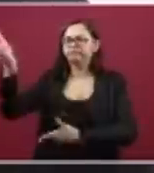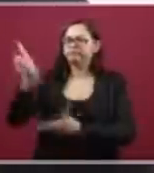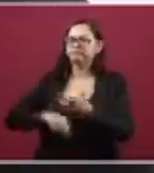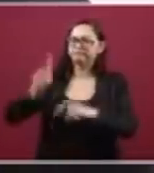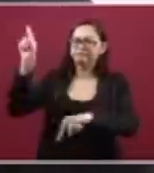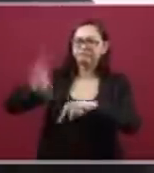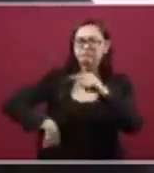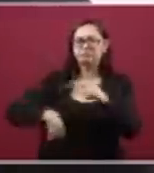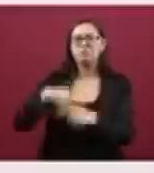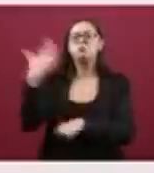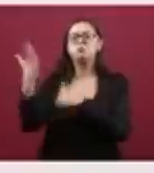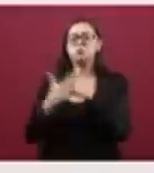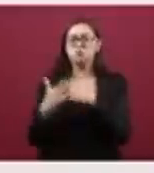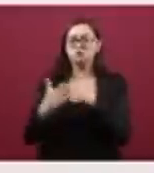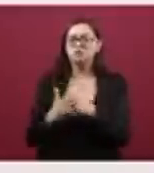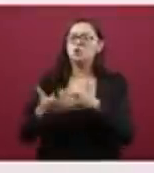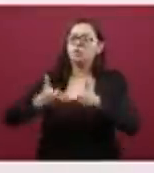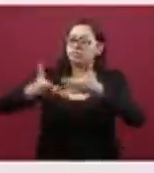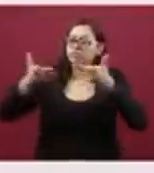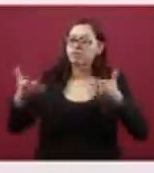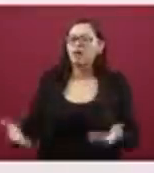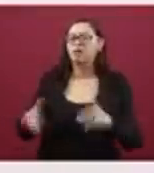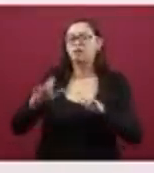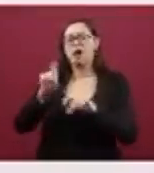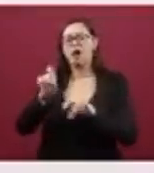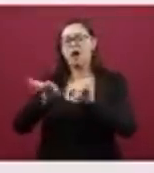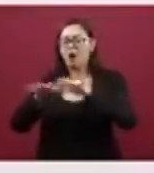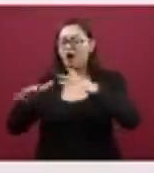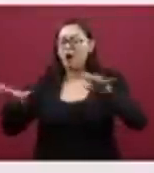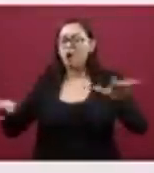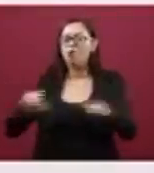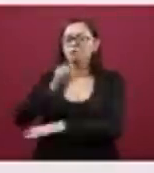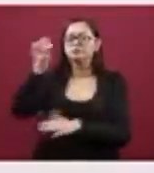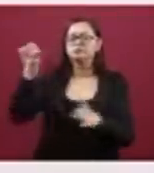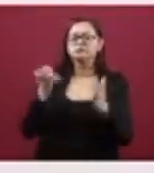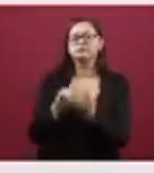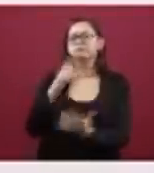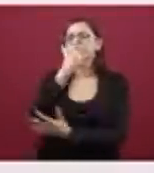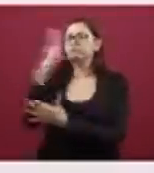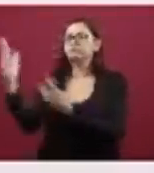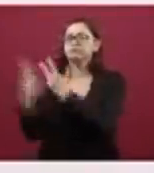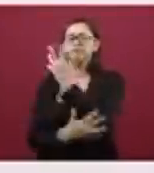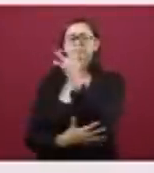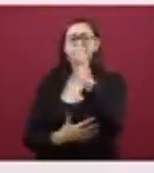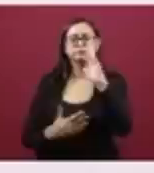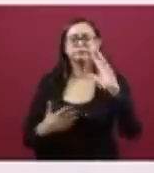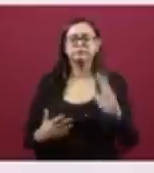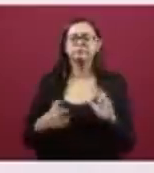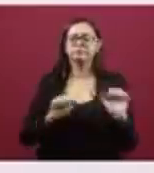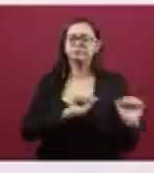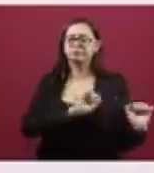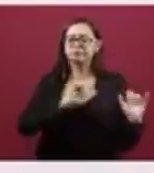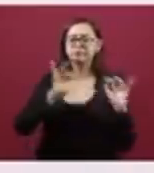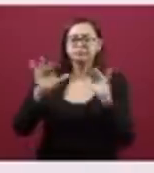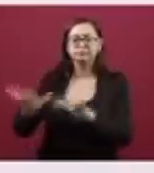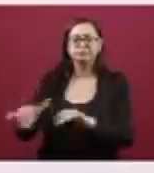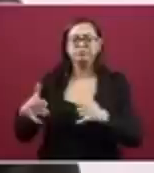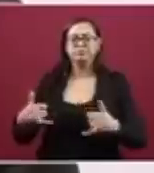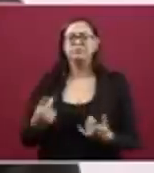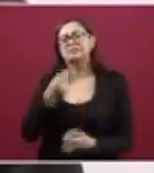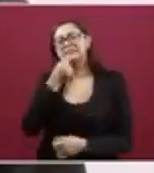se convertirán en un centro ecológico donde acamparán